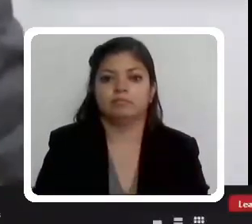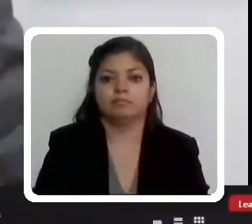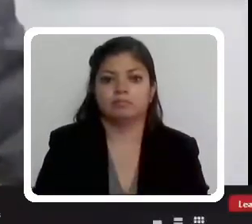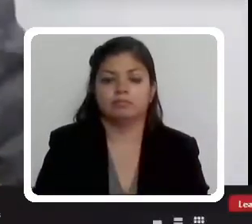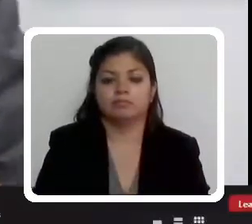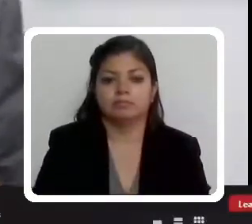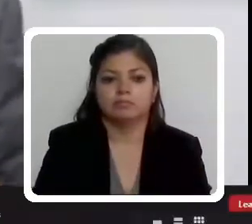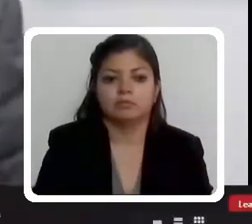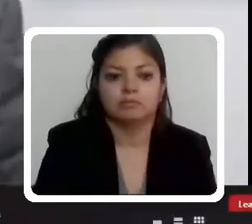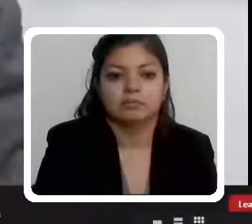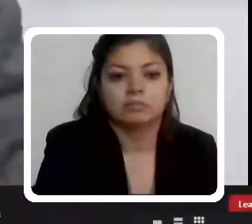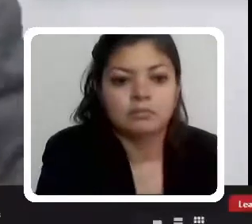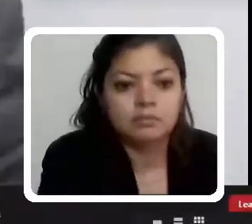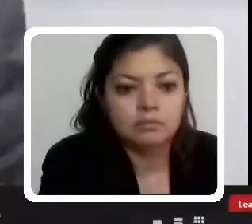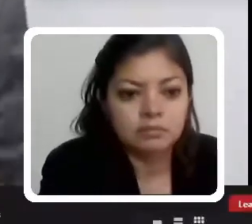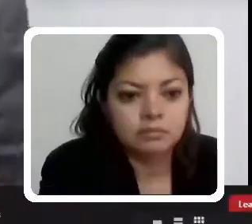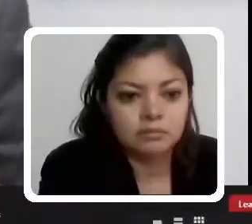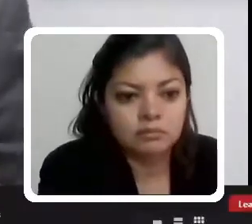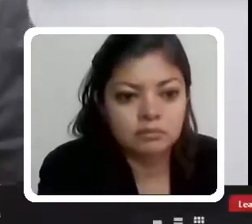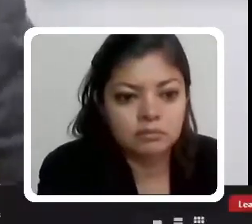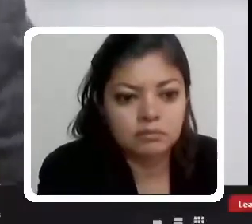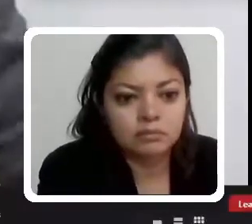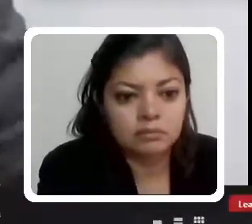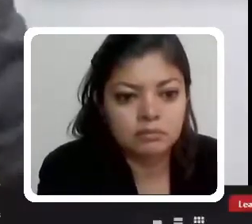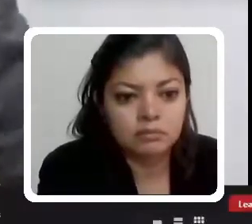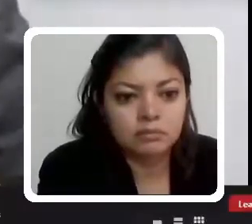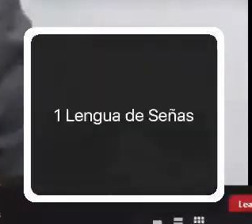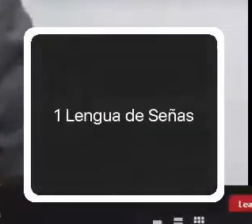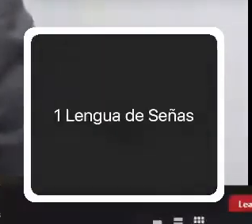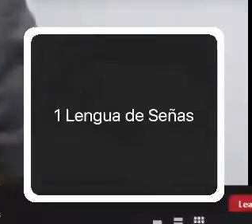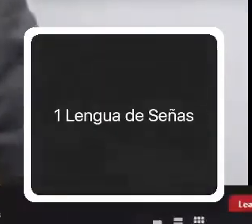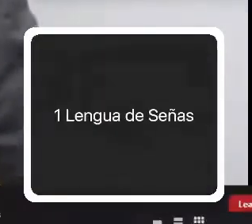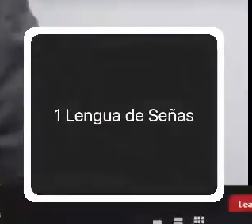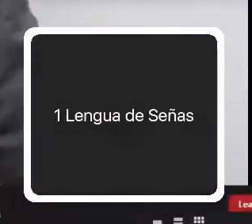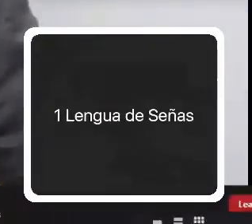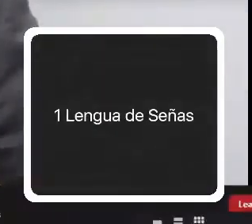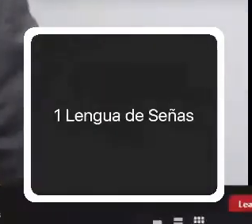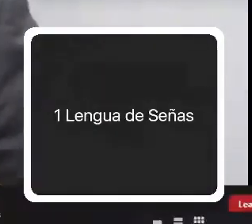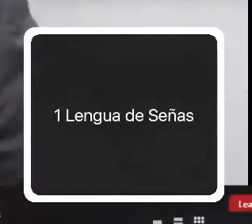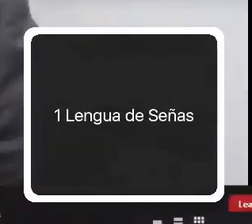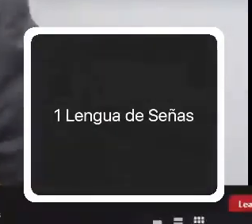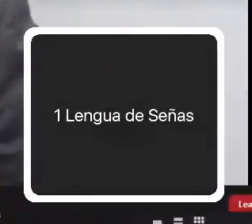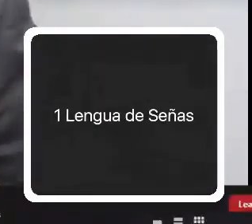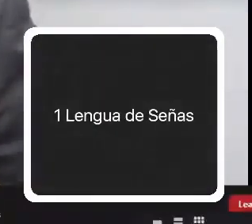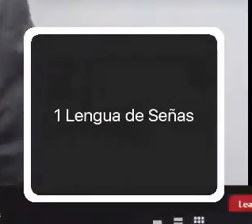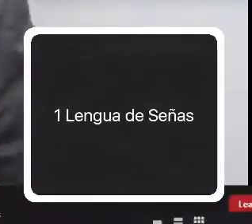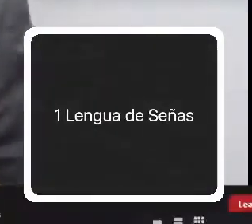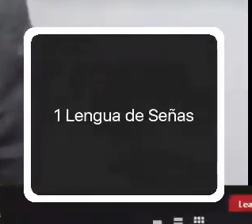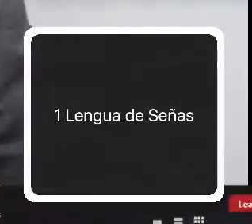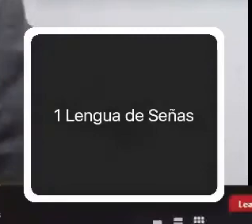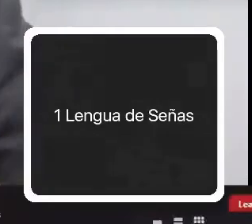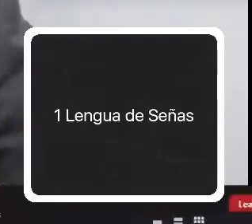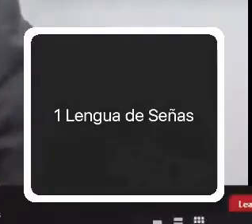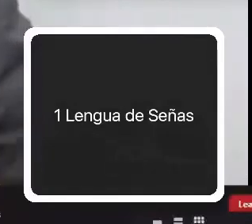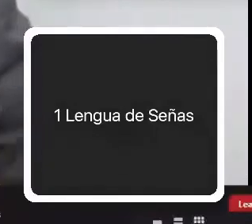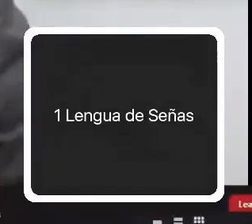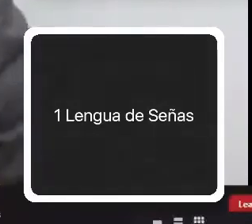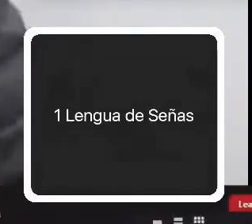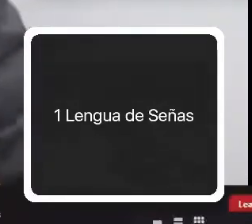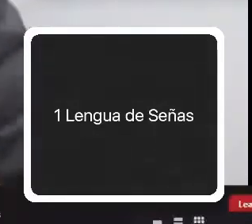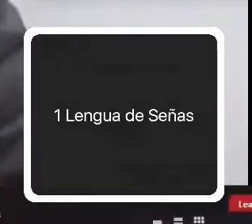En el acto constitutivo de 1917, la formación de la